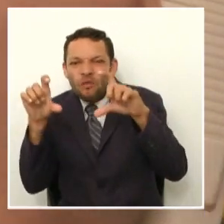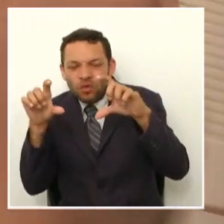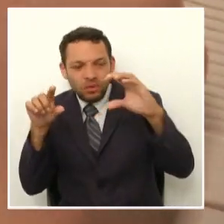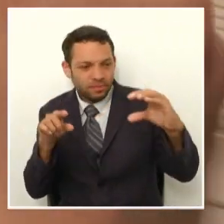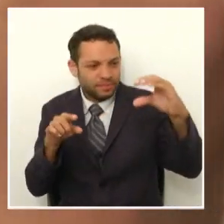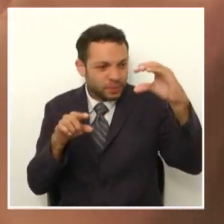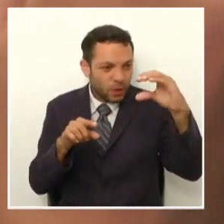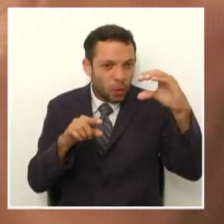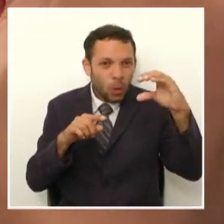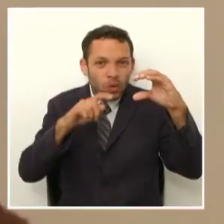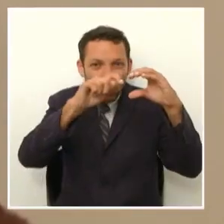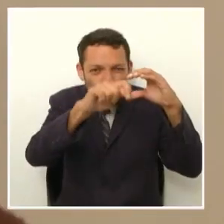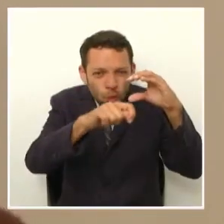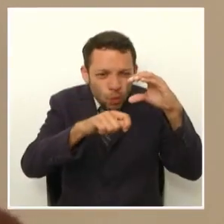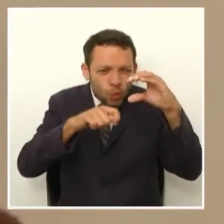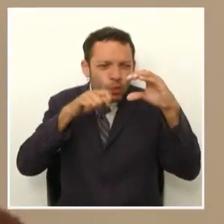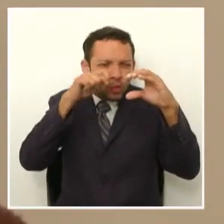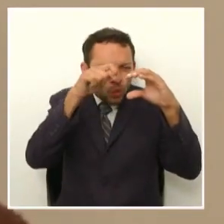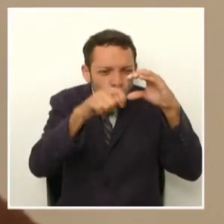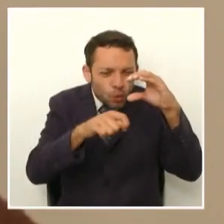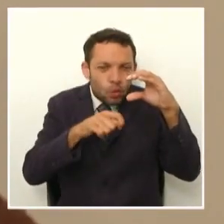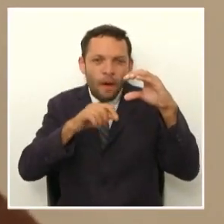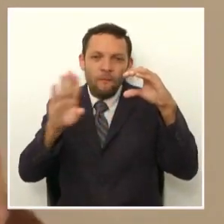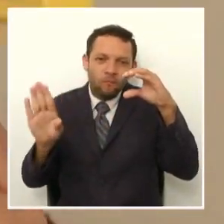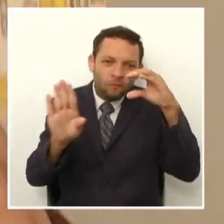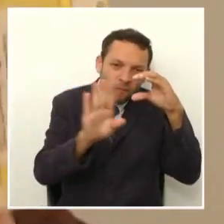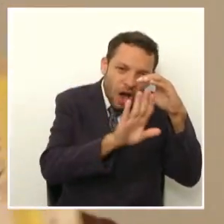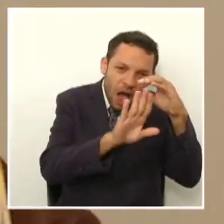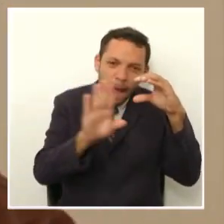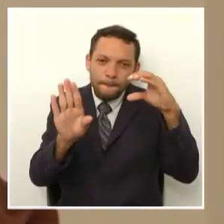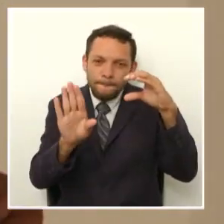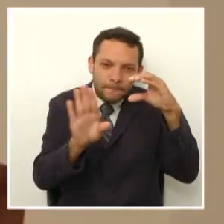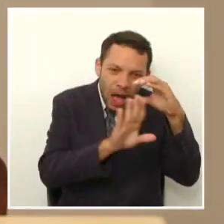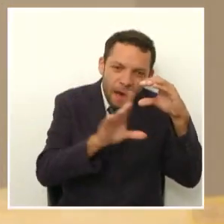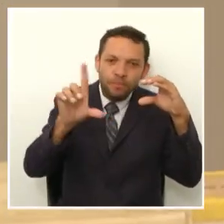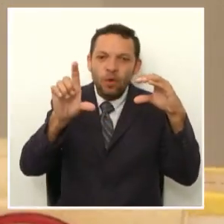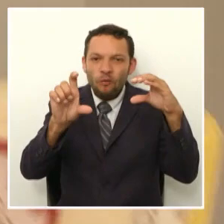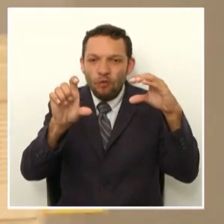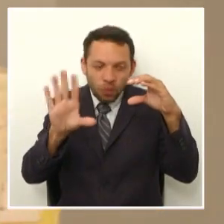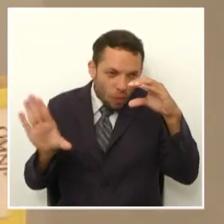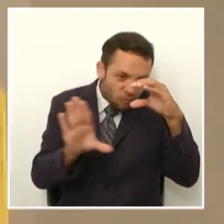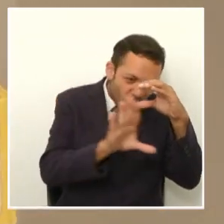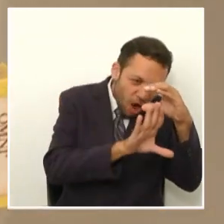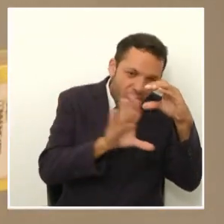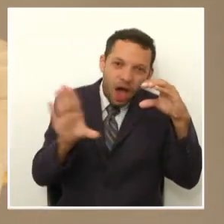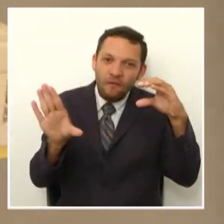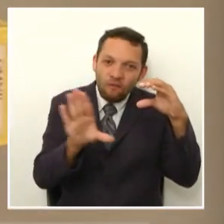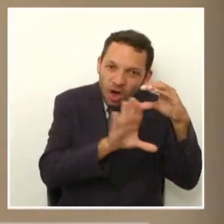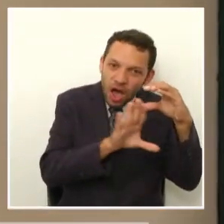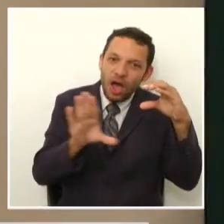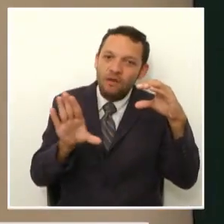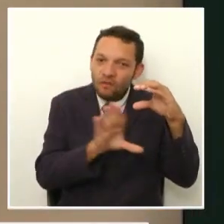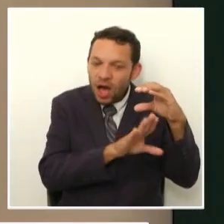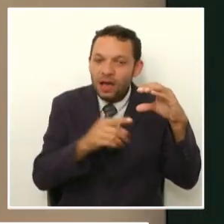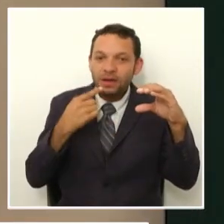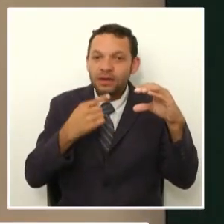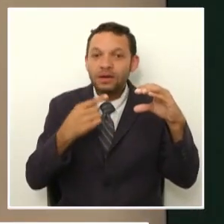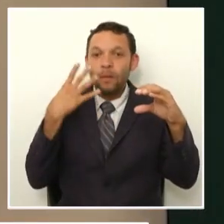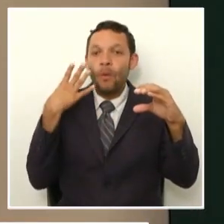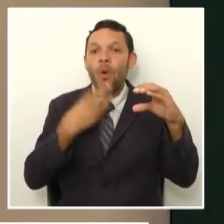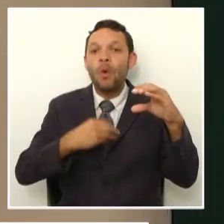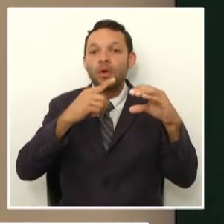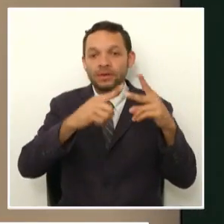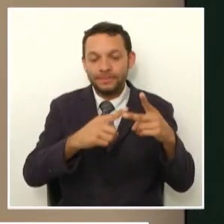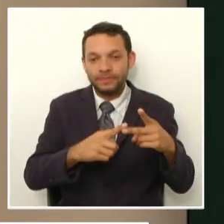iba pasando las diapositivas y ahí el estudiante podía estudiar. Estos equipos de más o menos del